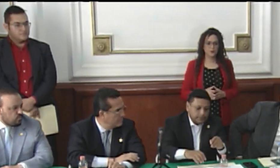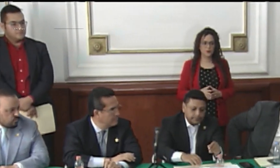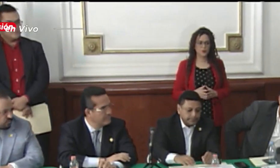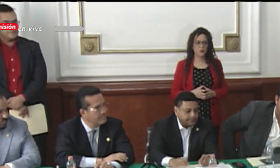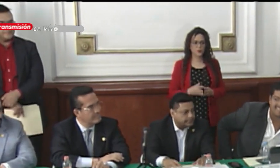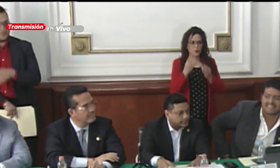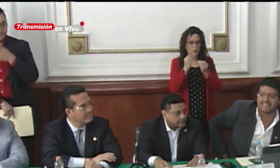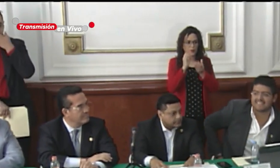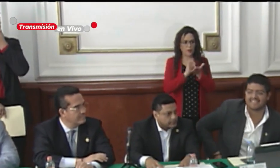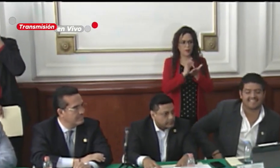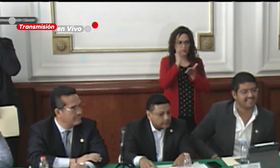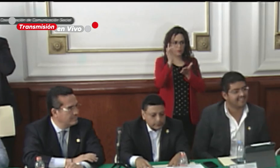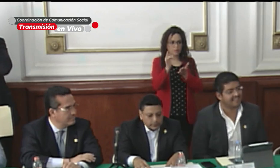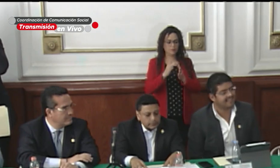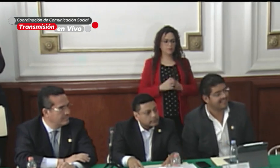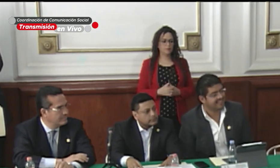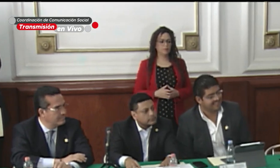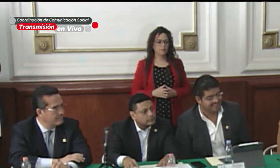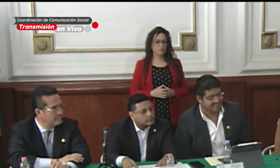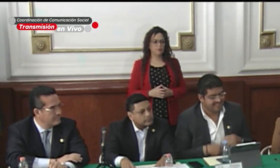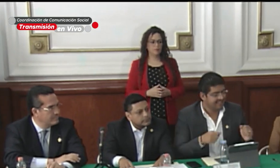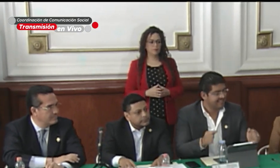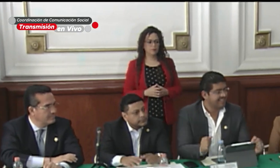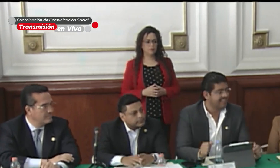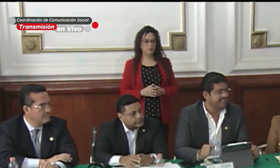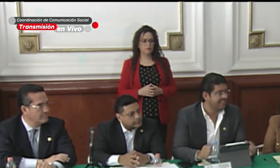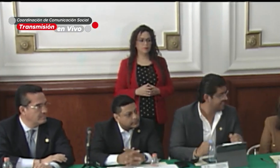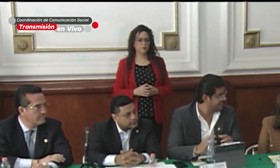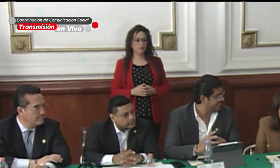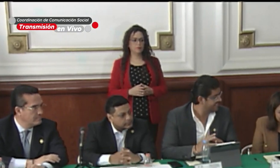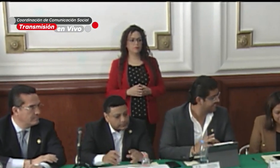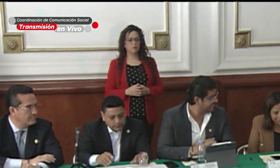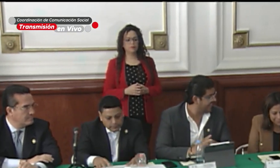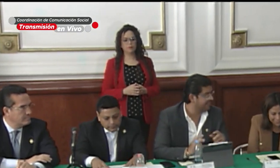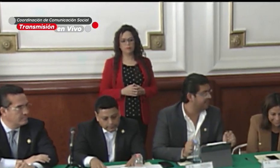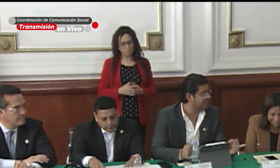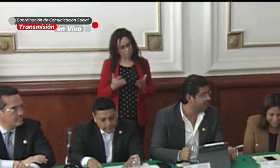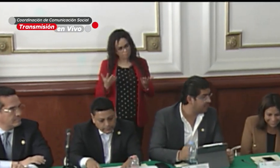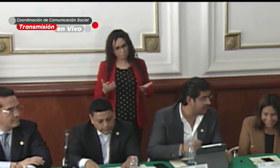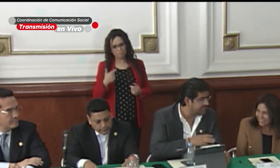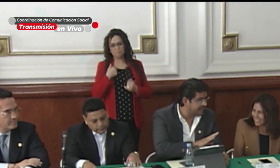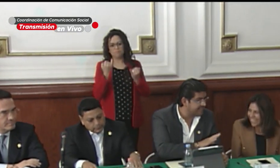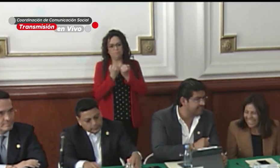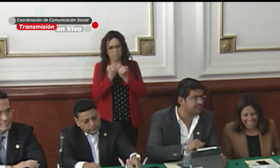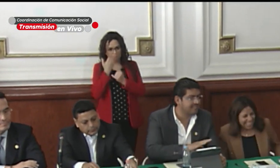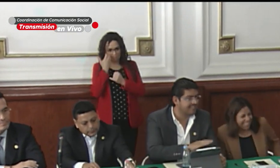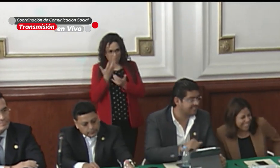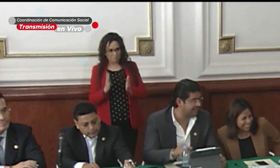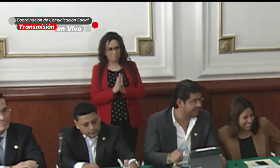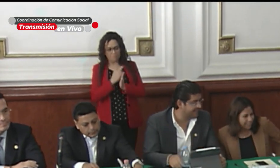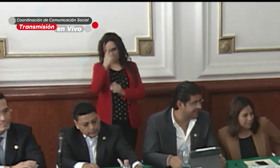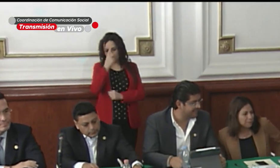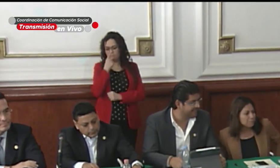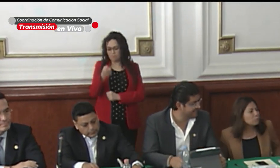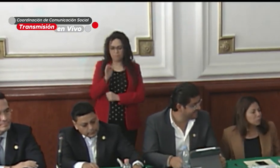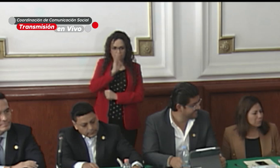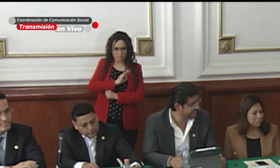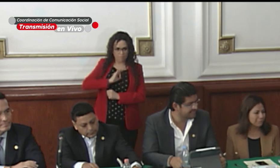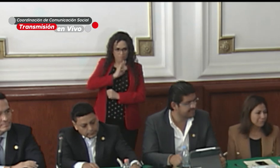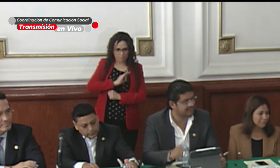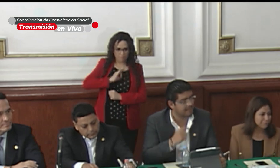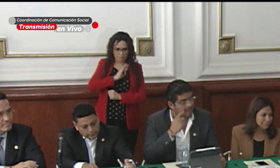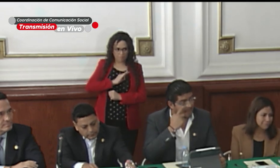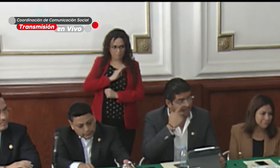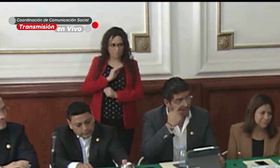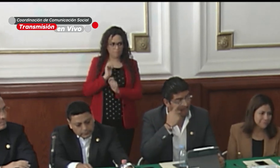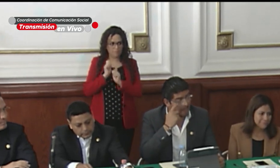Muchas gracias. Pues me sumo a, primero, la felicitación por la integración tan exitosa que